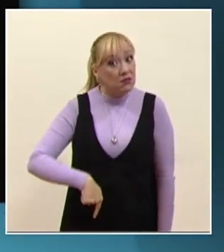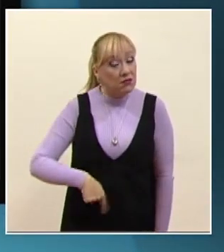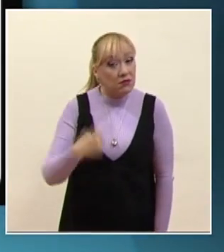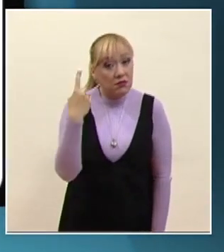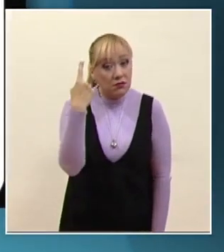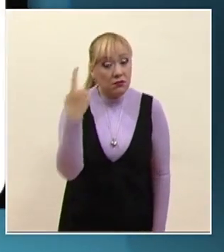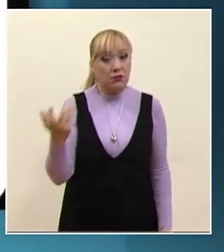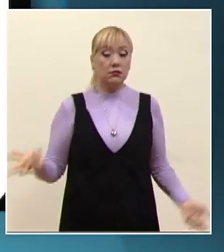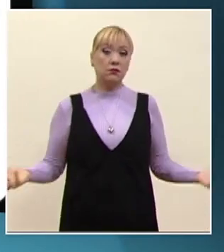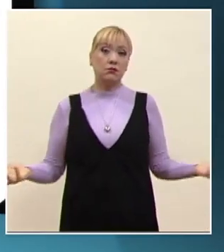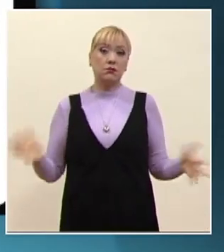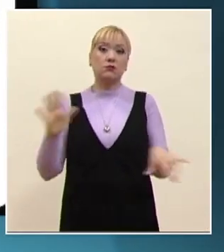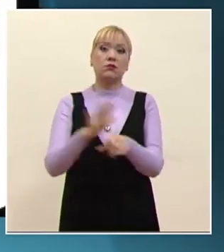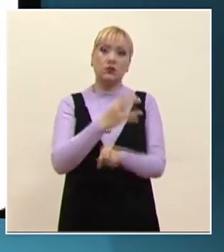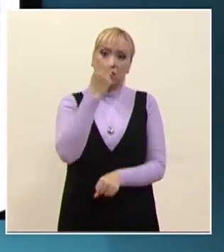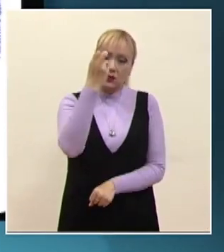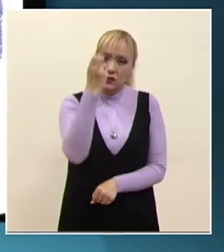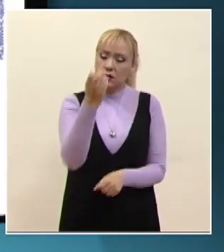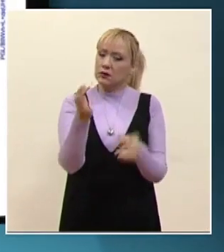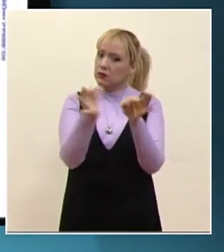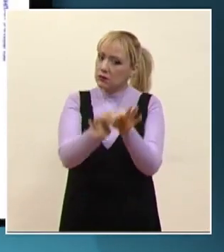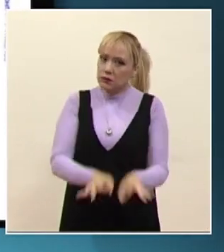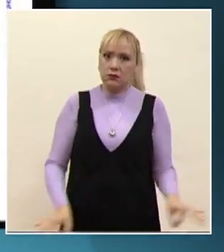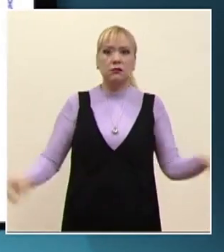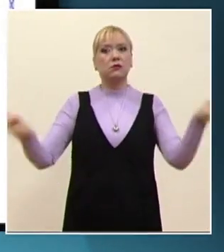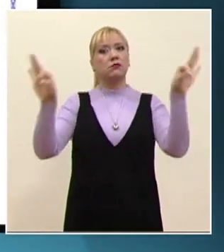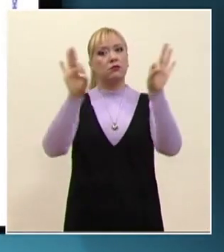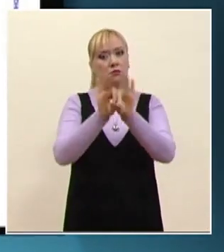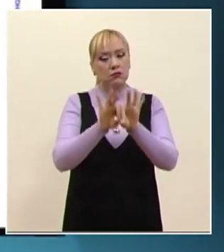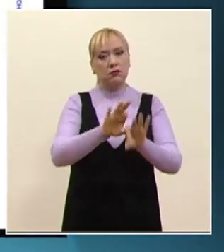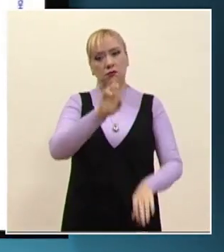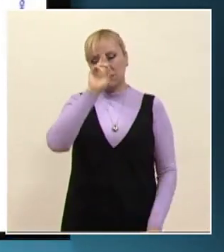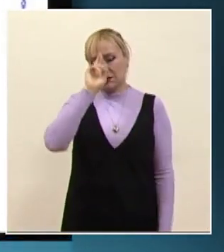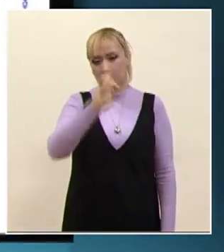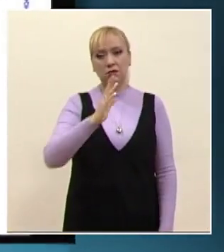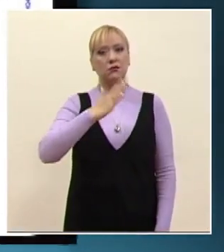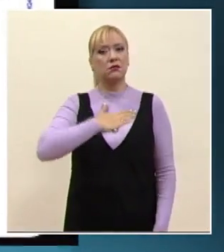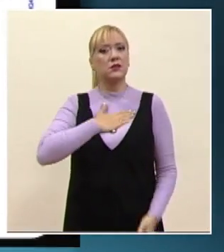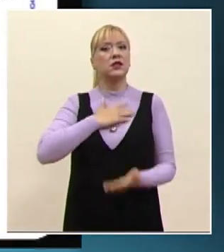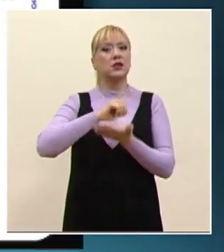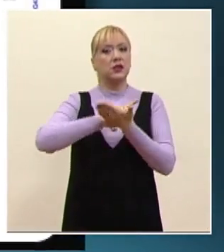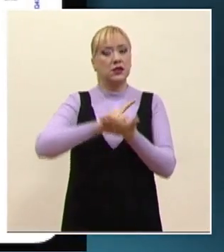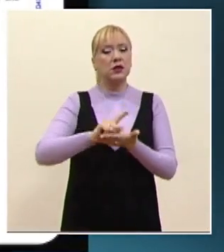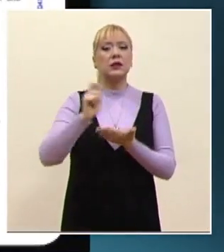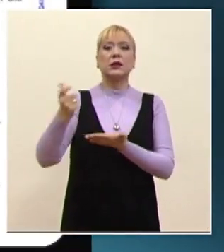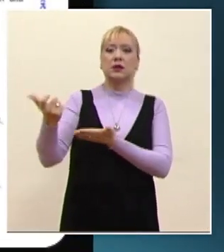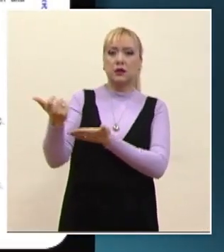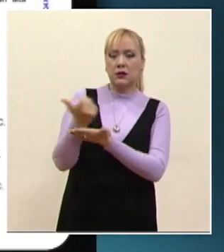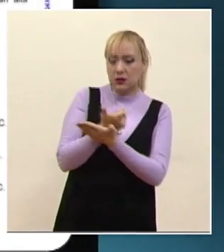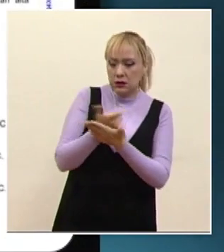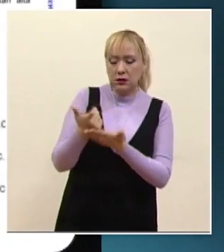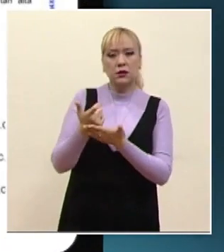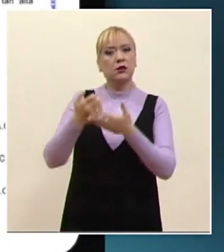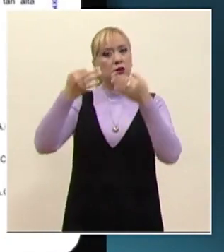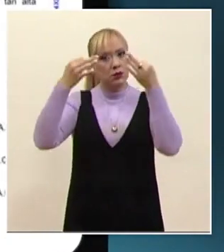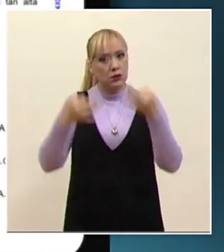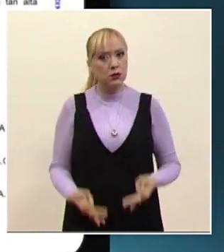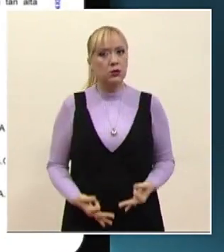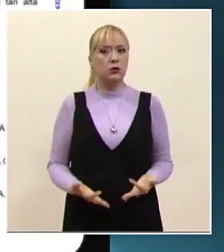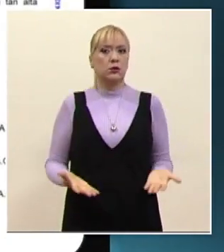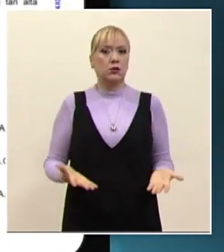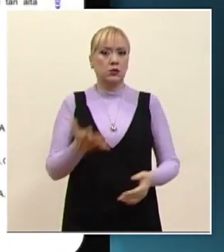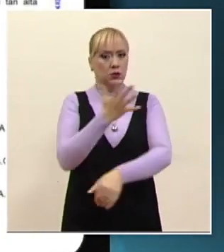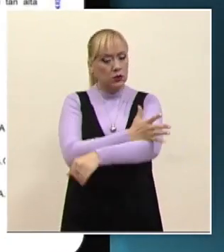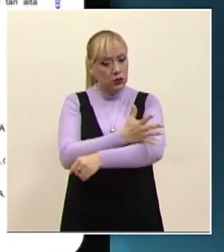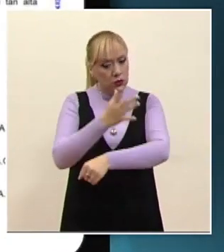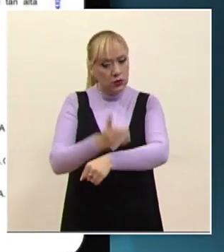jurisdiccional. Por lo tanto, es indispensable que se respete su derecho a una remuneración decorosa por el desempeño